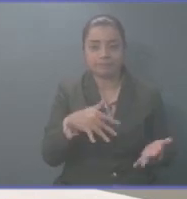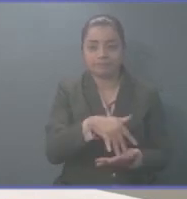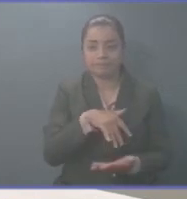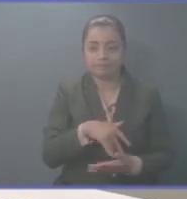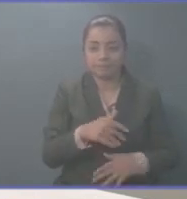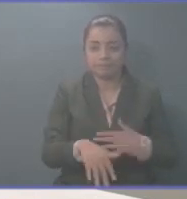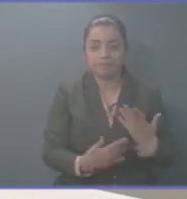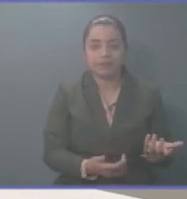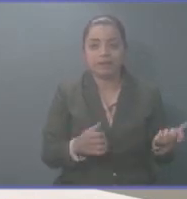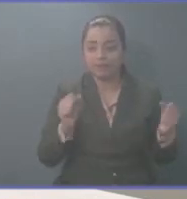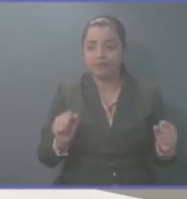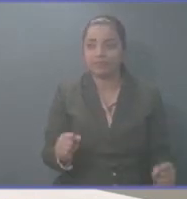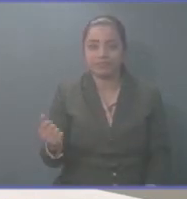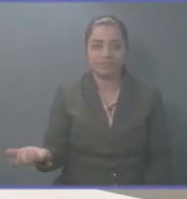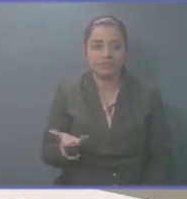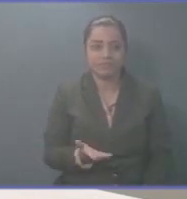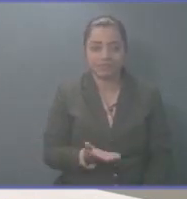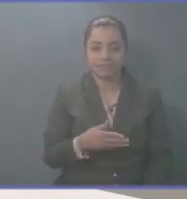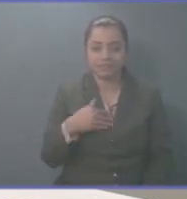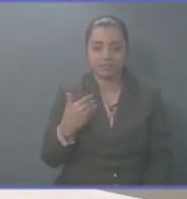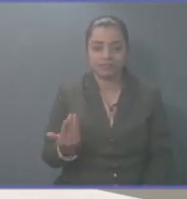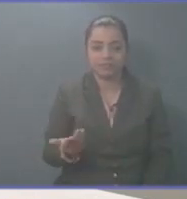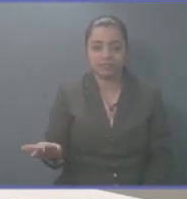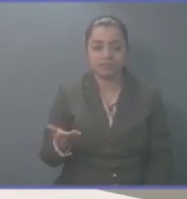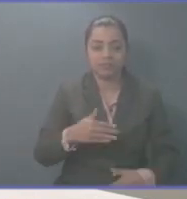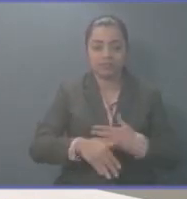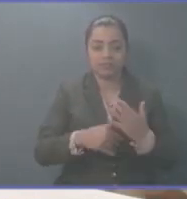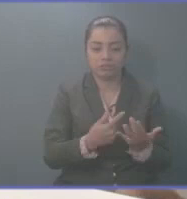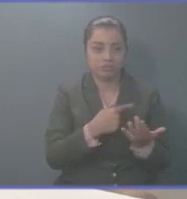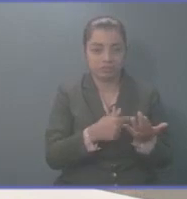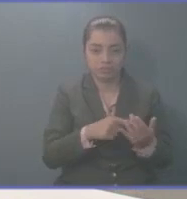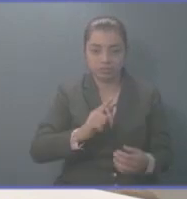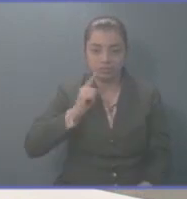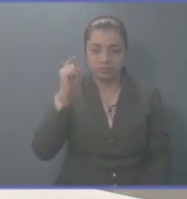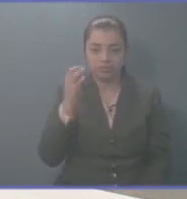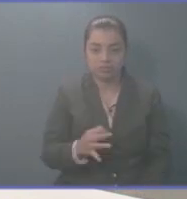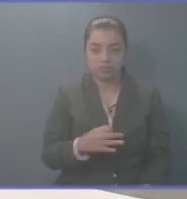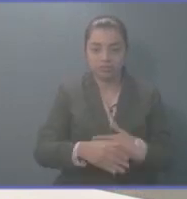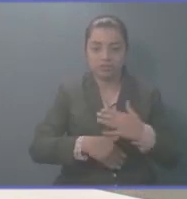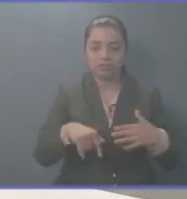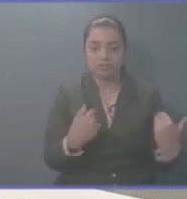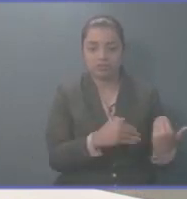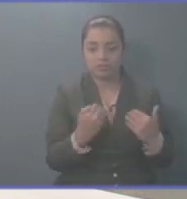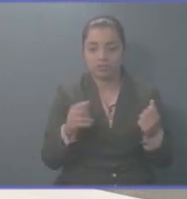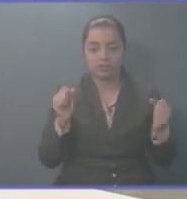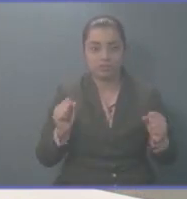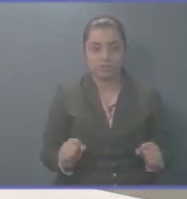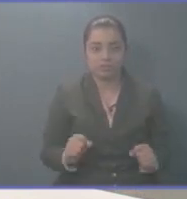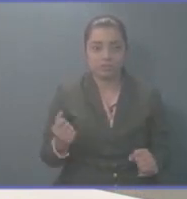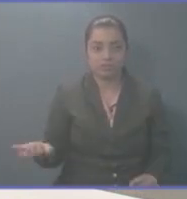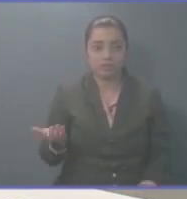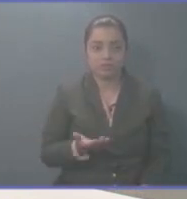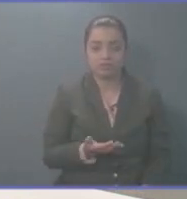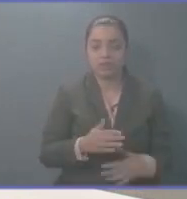Y algo bien delicado, Max. De manera extraoficial se ha conocido, te lo digo extraoficialmente, aunque